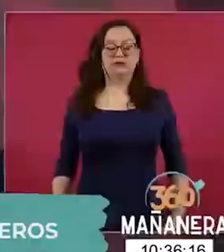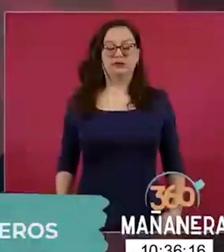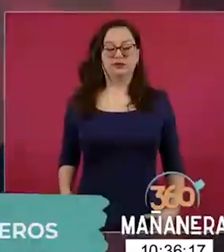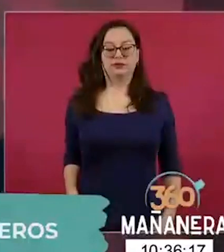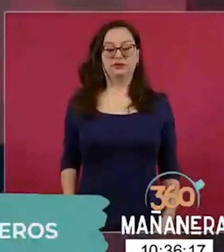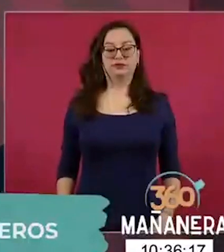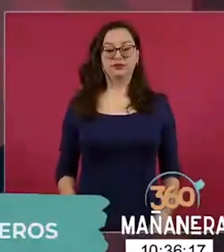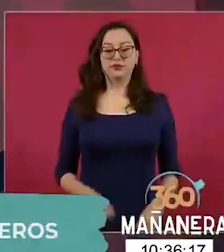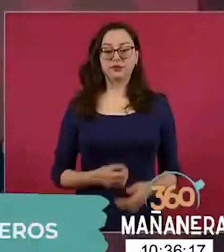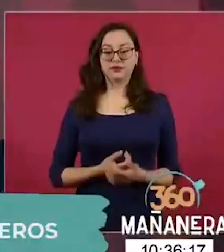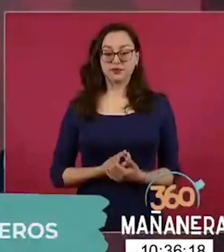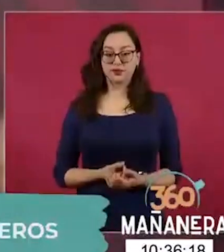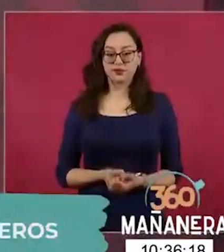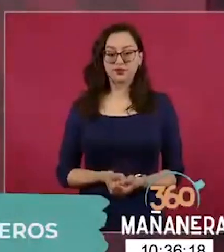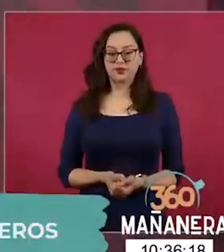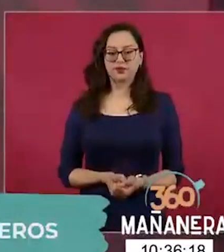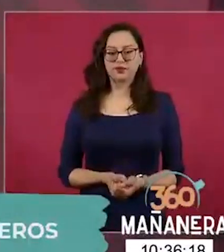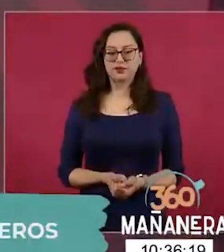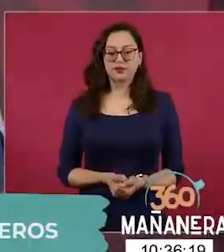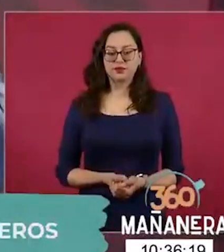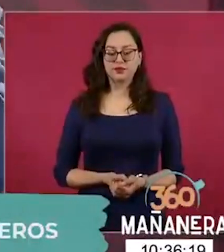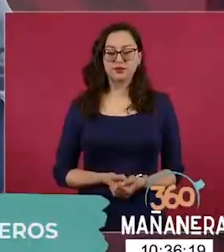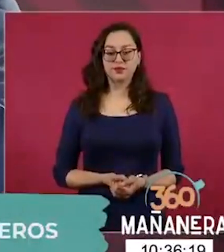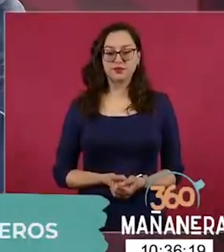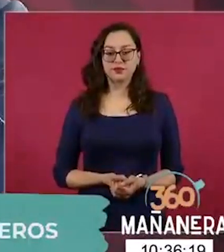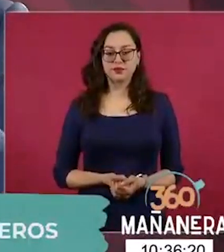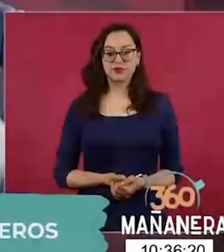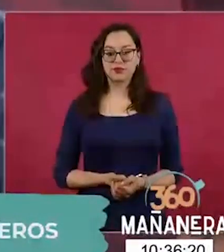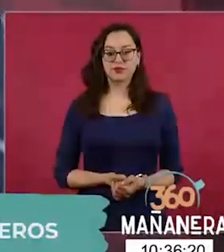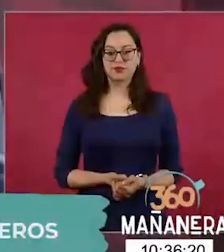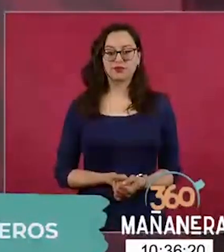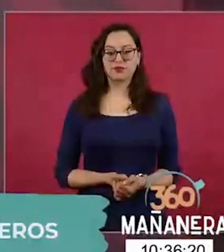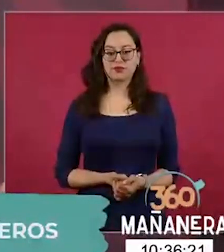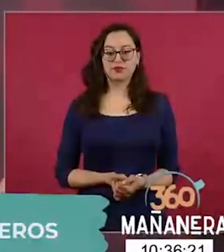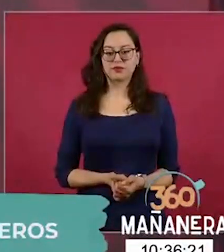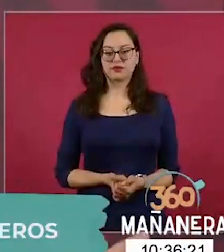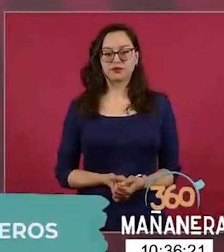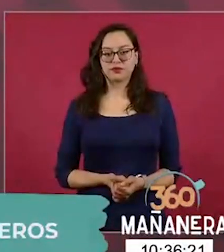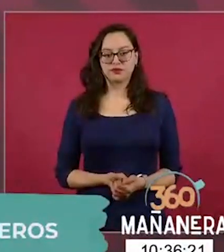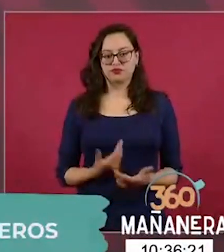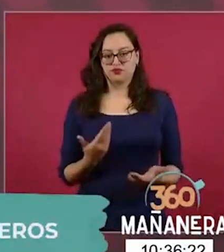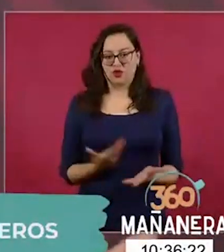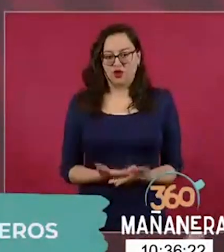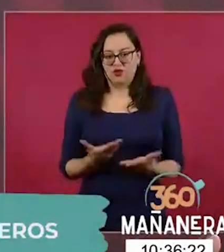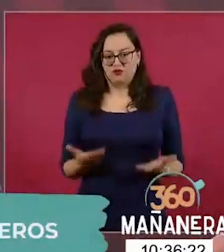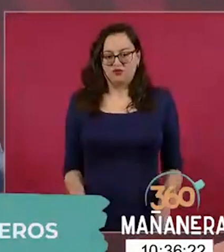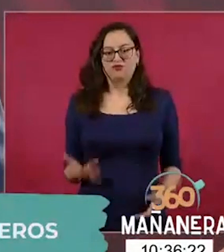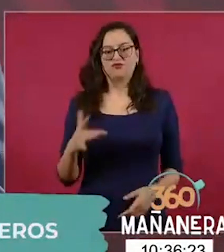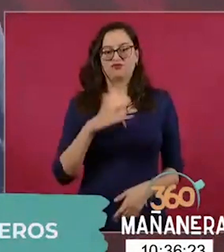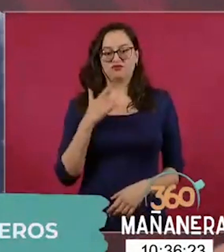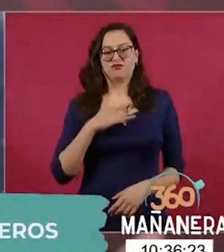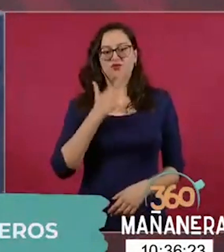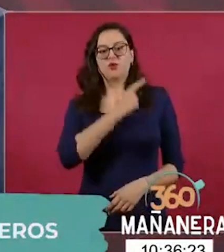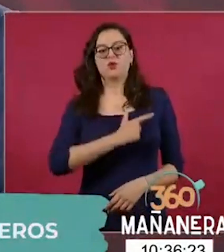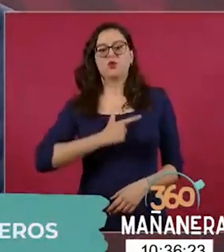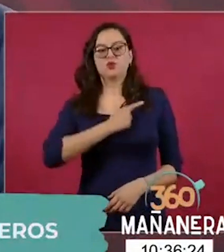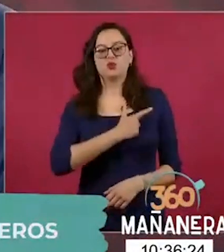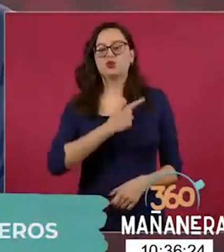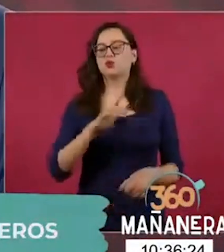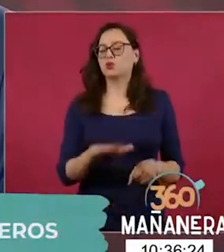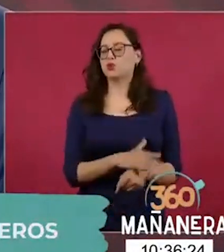todas las empresas que han estado trabajando Cuando iniciamos no había